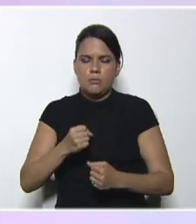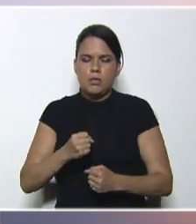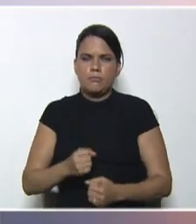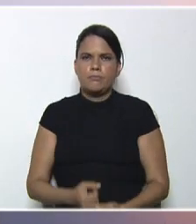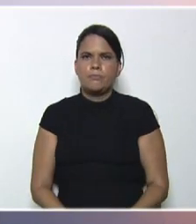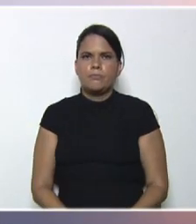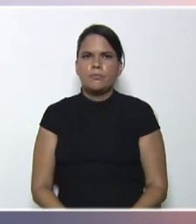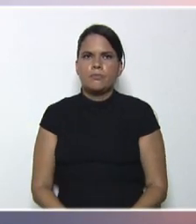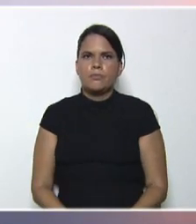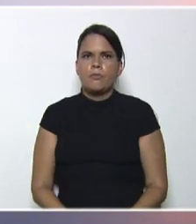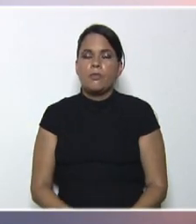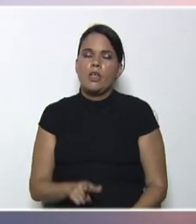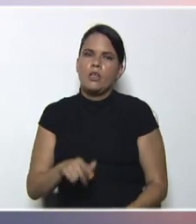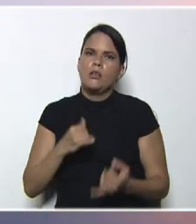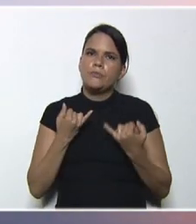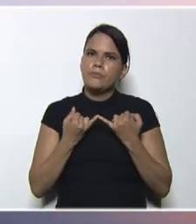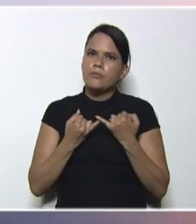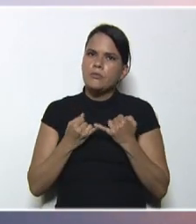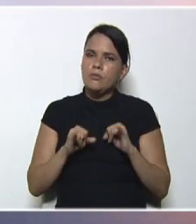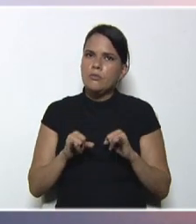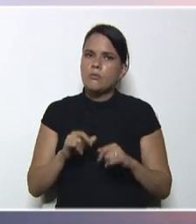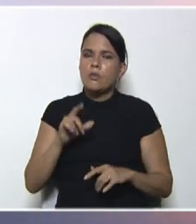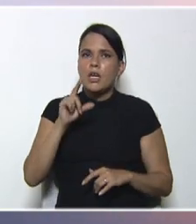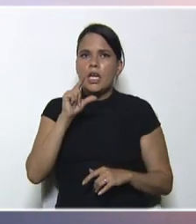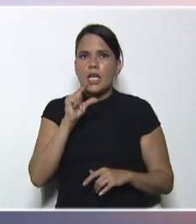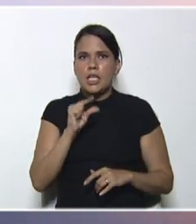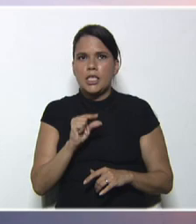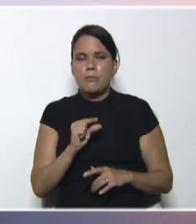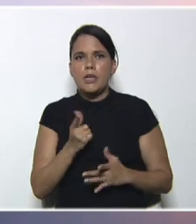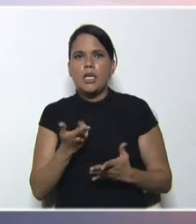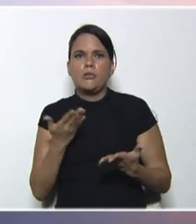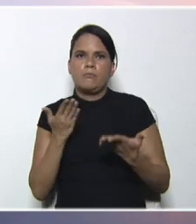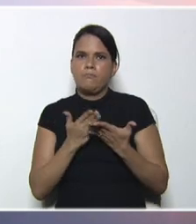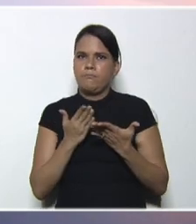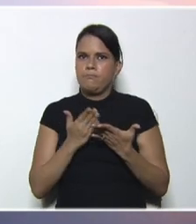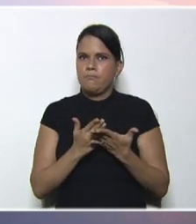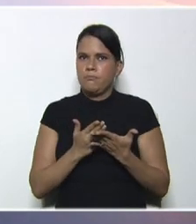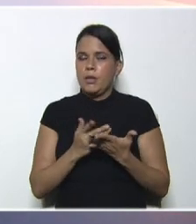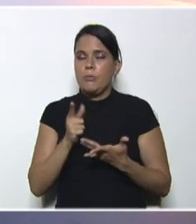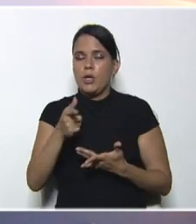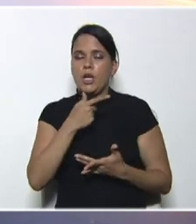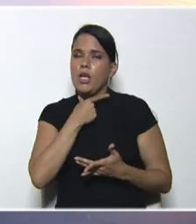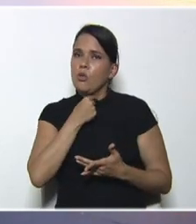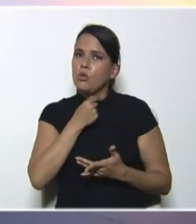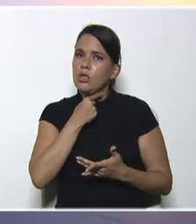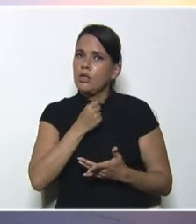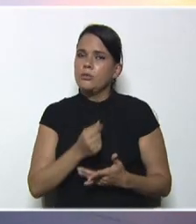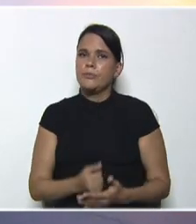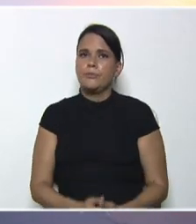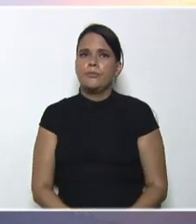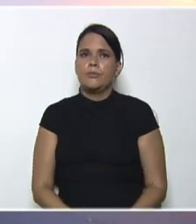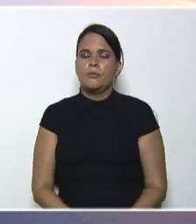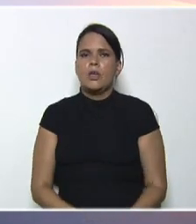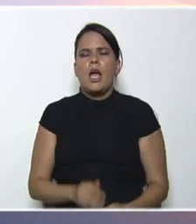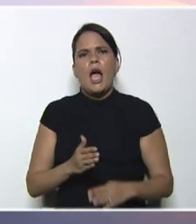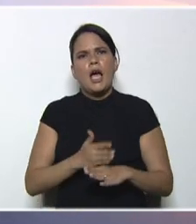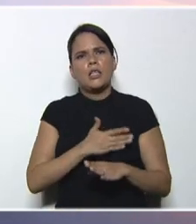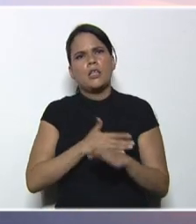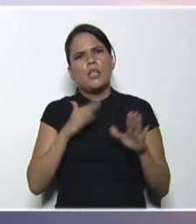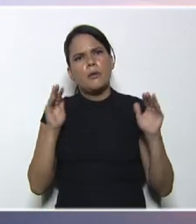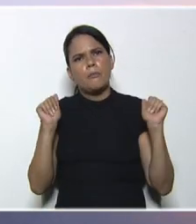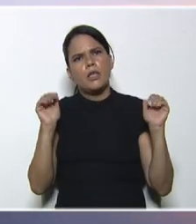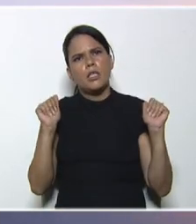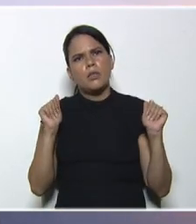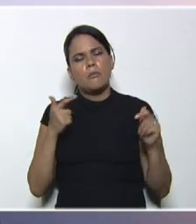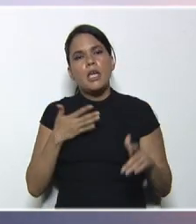aceptar. Bueno, hasta acá de verdad este pequeño recorrido pedagógico, espero que haya sido de su agrado. Antes de despedirme,